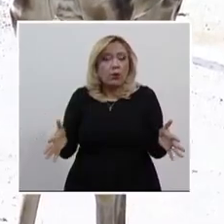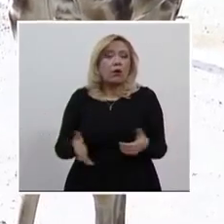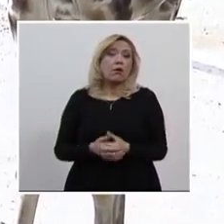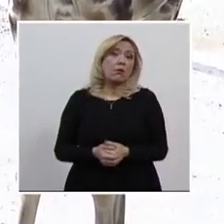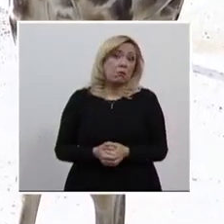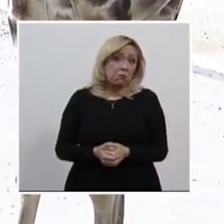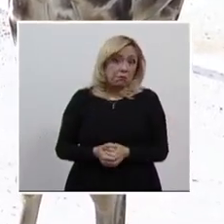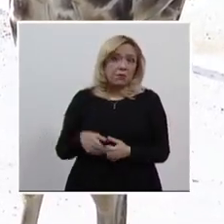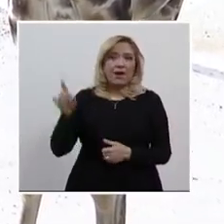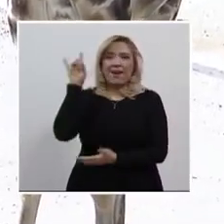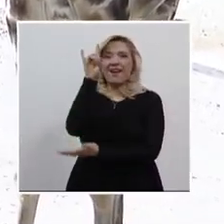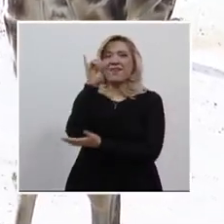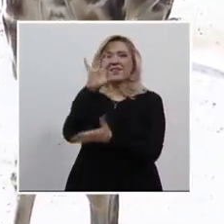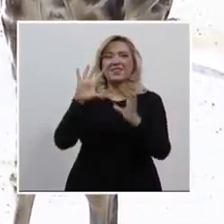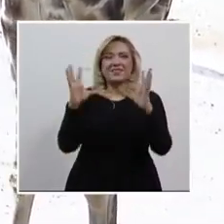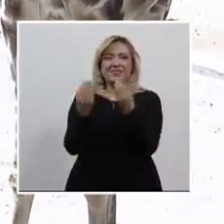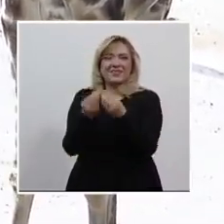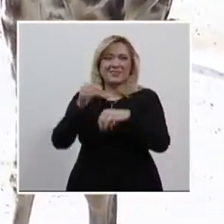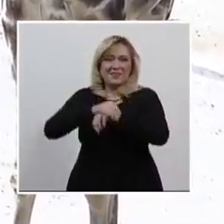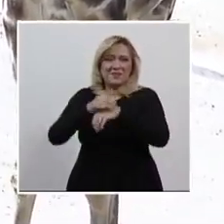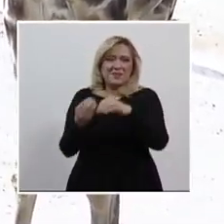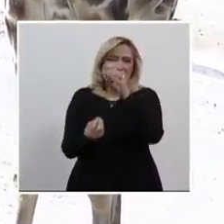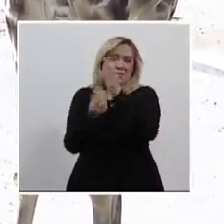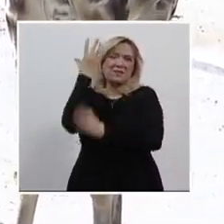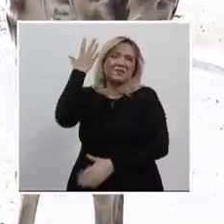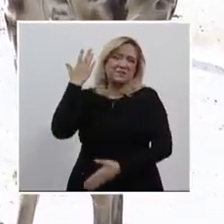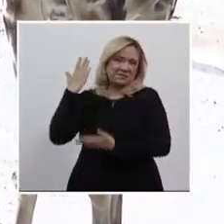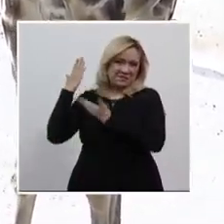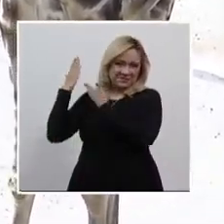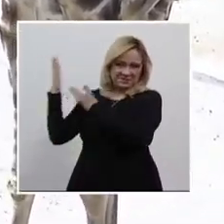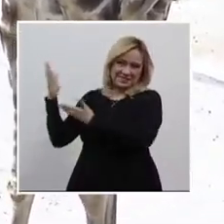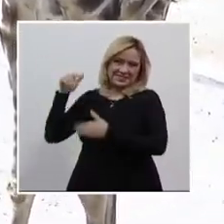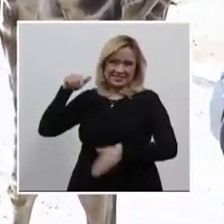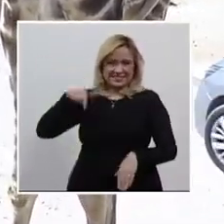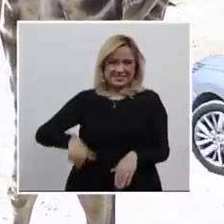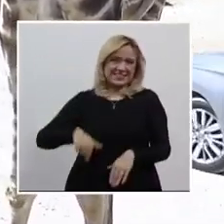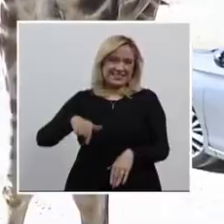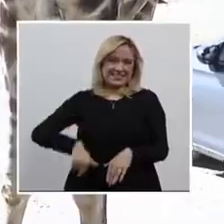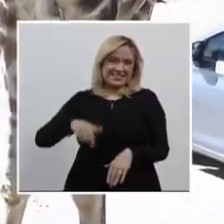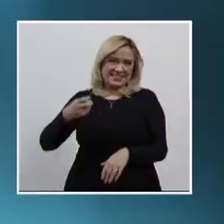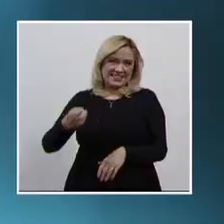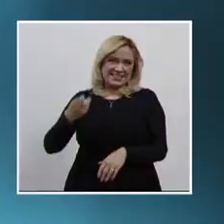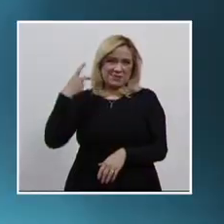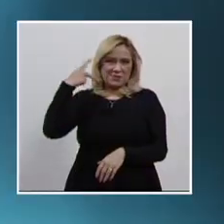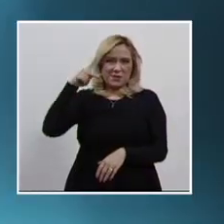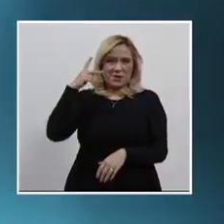van a convivir con Benito una vez que salga de la cuarentena aquí en African Safari.